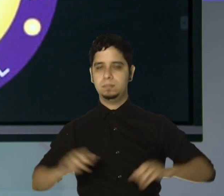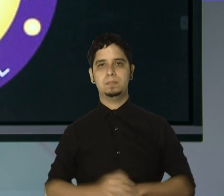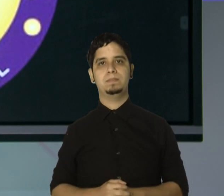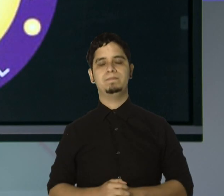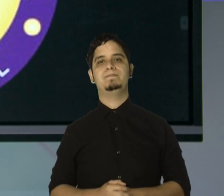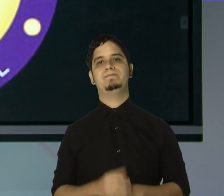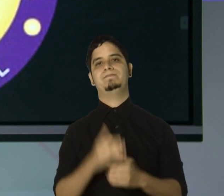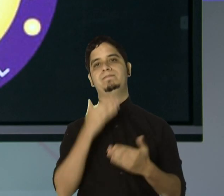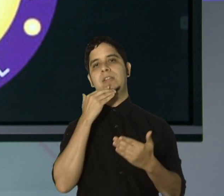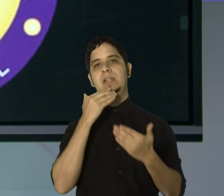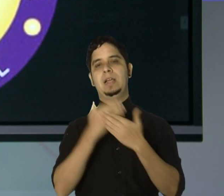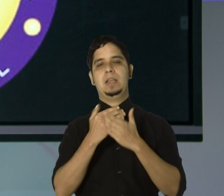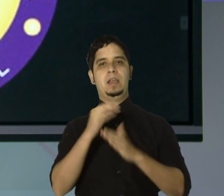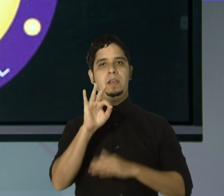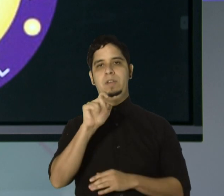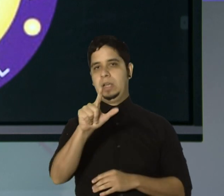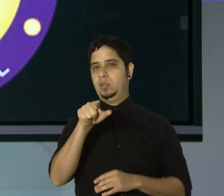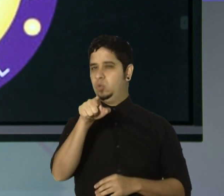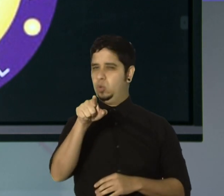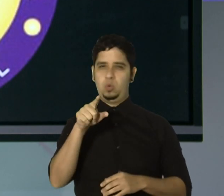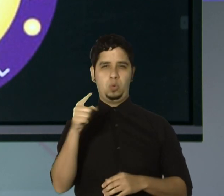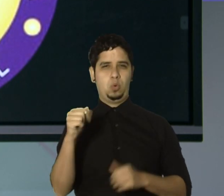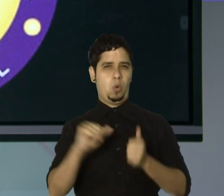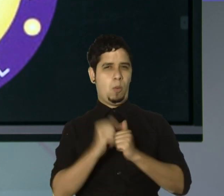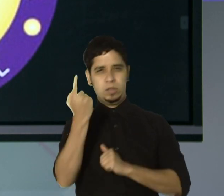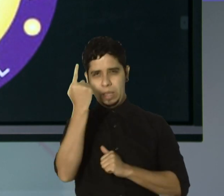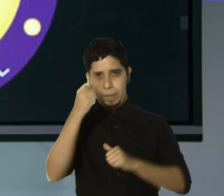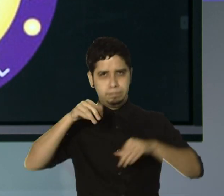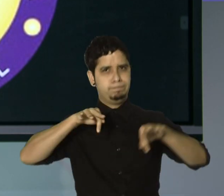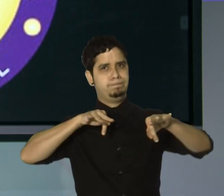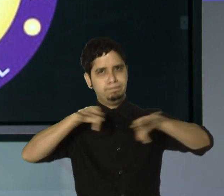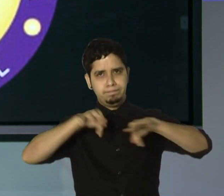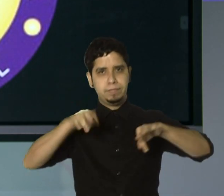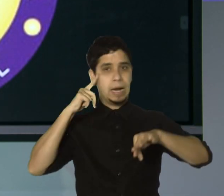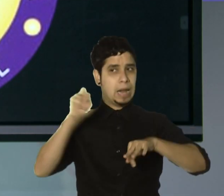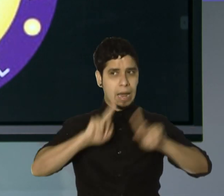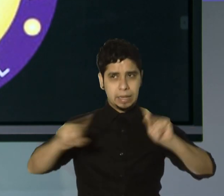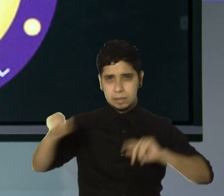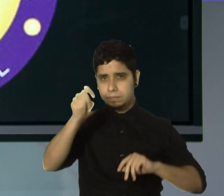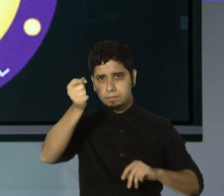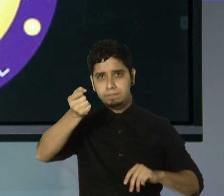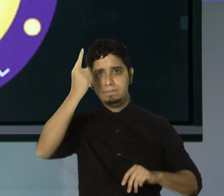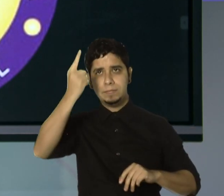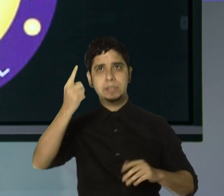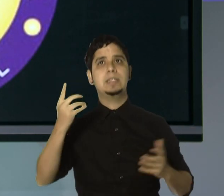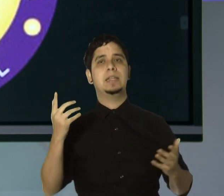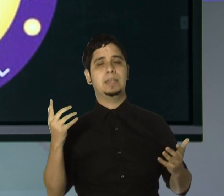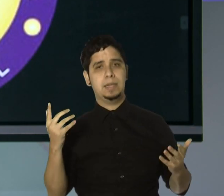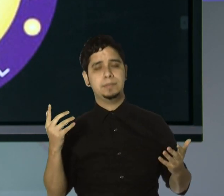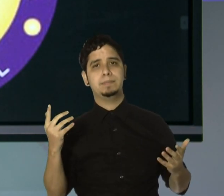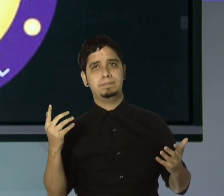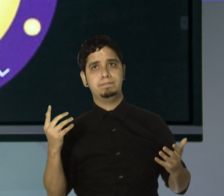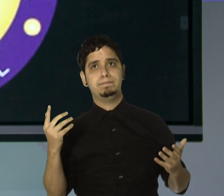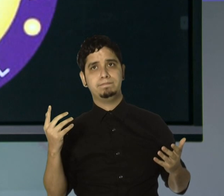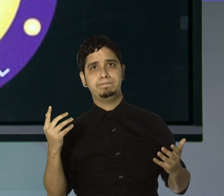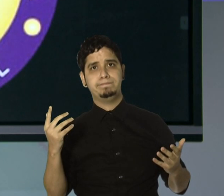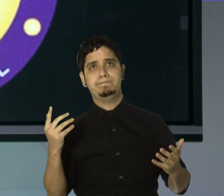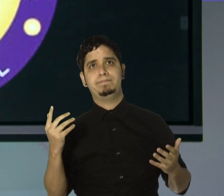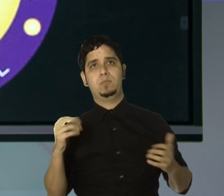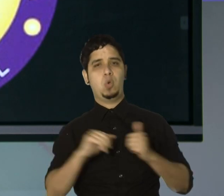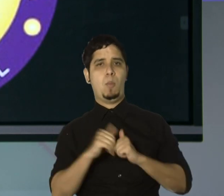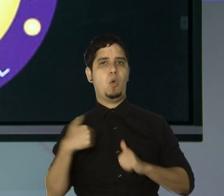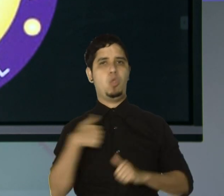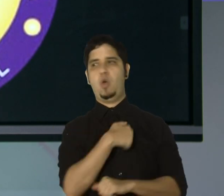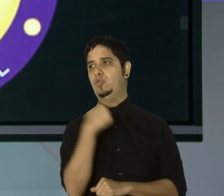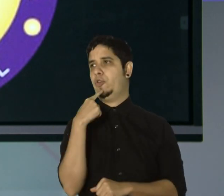Muchísimas gracias, fiscal. Usted, como siempre, explicando para que el pueblo entienda una manera, como decimos